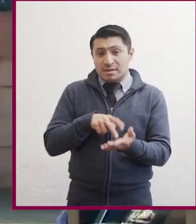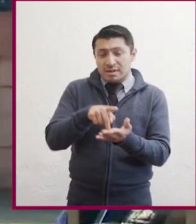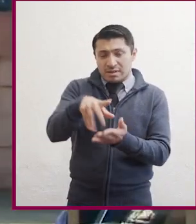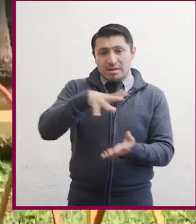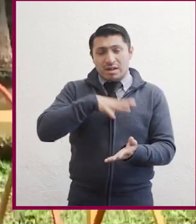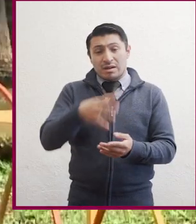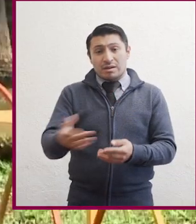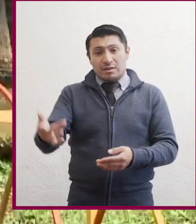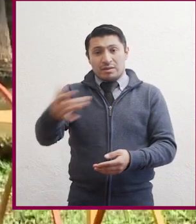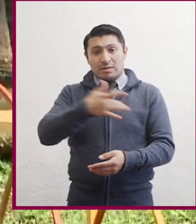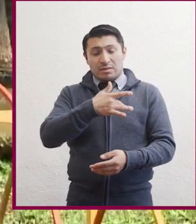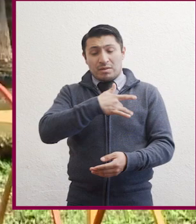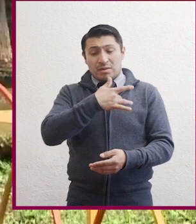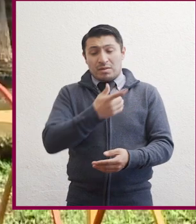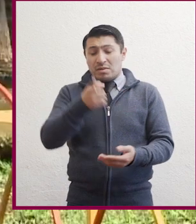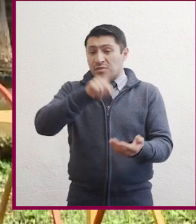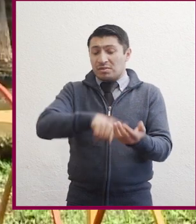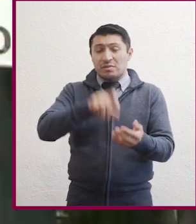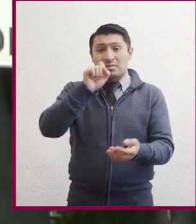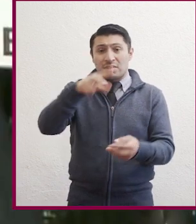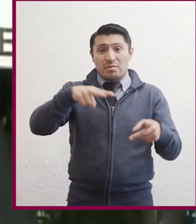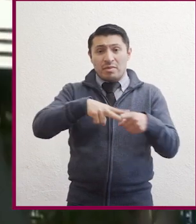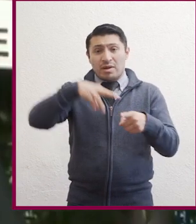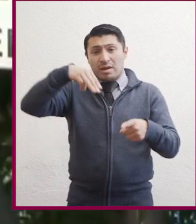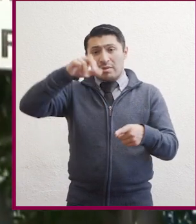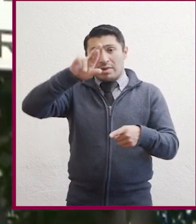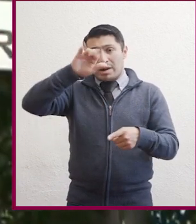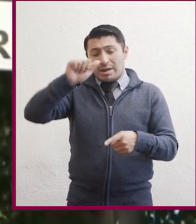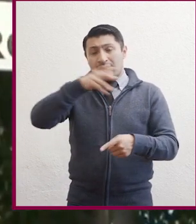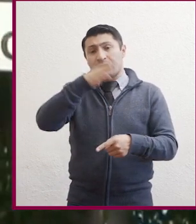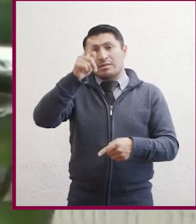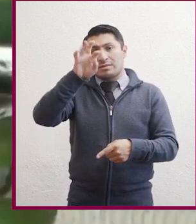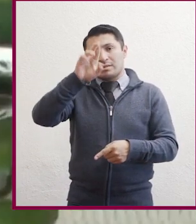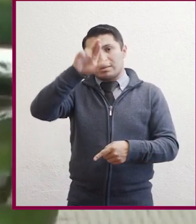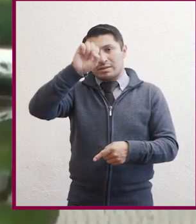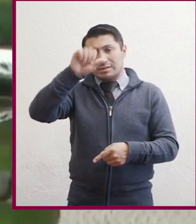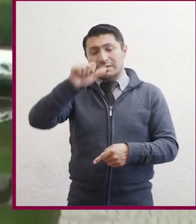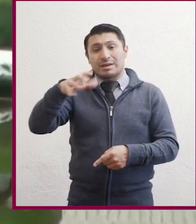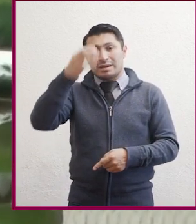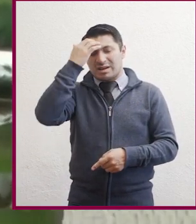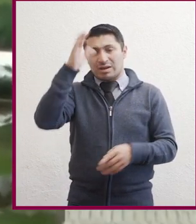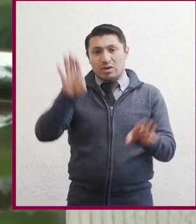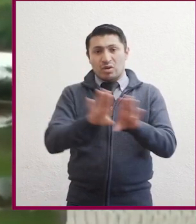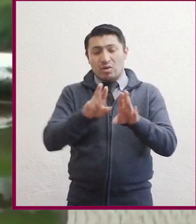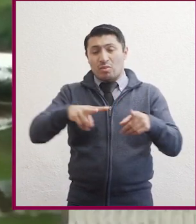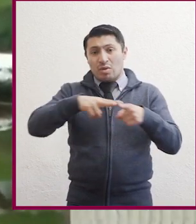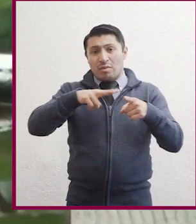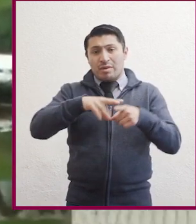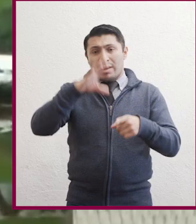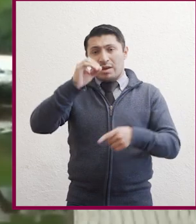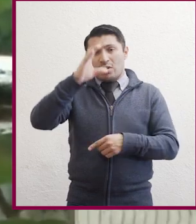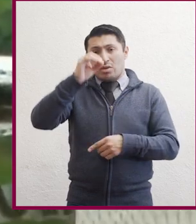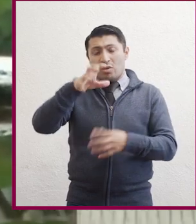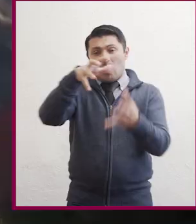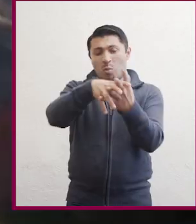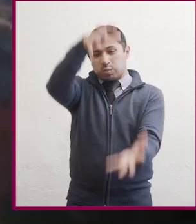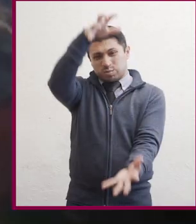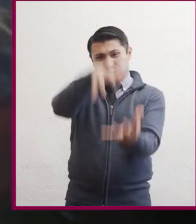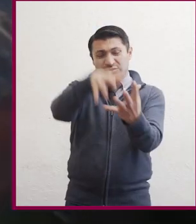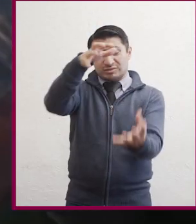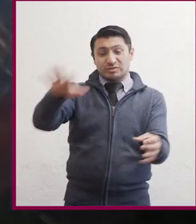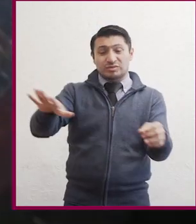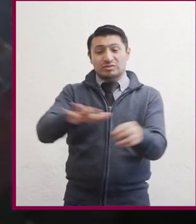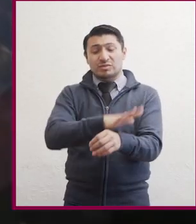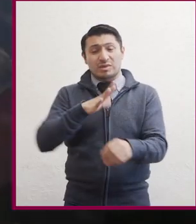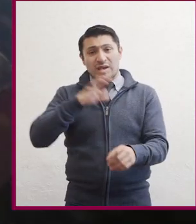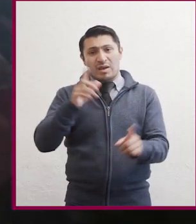Caminando por aquí se llega al corazón del mismo, el Parque María Teresa, conocido popularmente como el Parque de los Cocodrilos, por